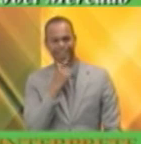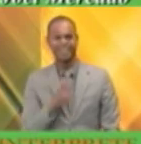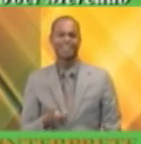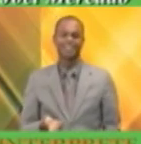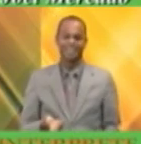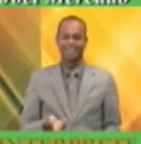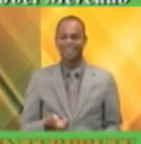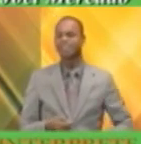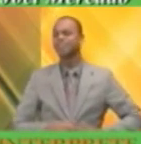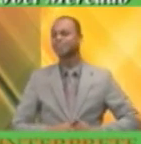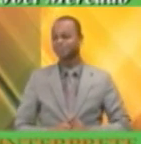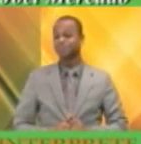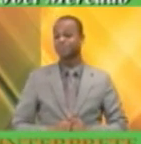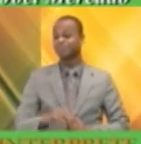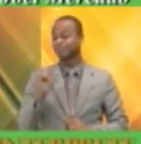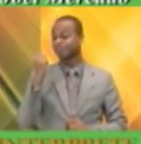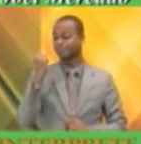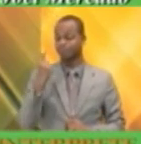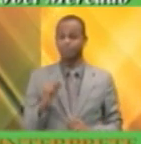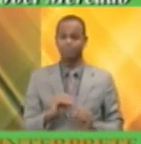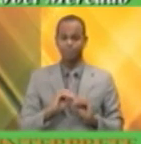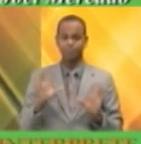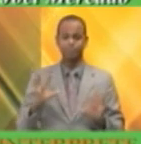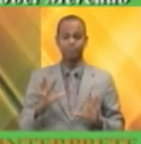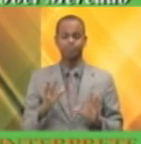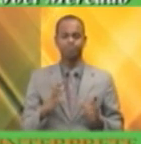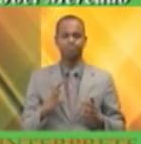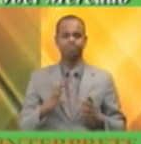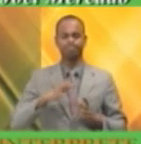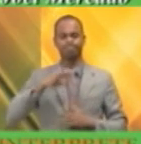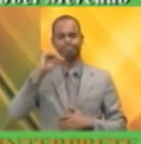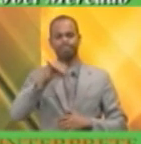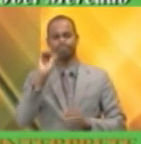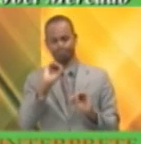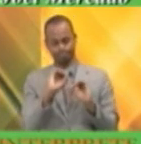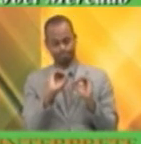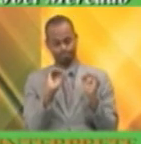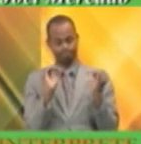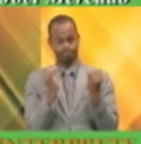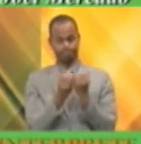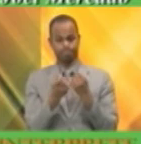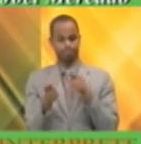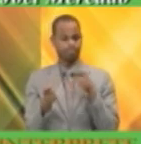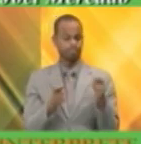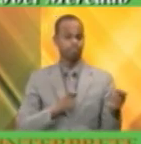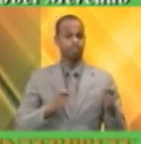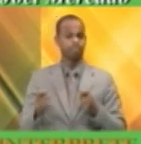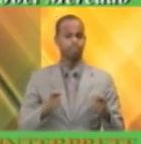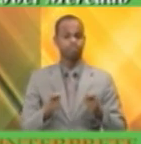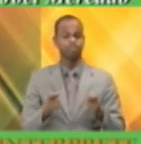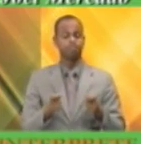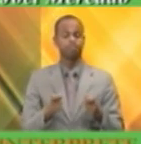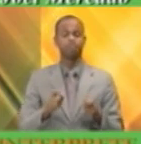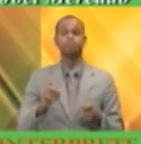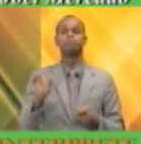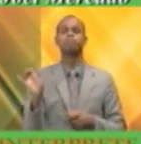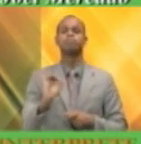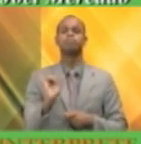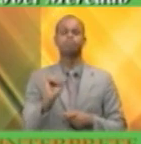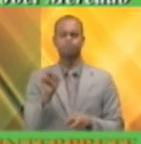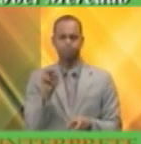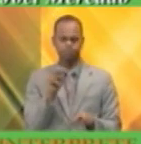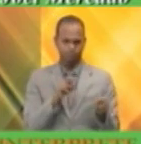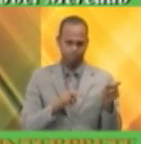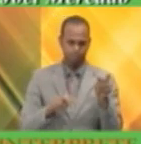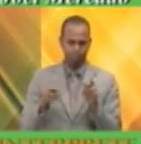Entonces, evidentemente que el ser esa organización que coordina también evalúa